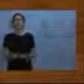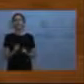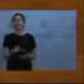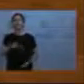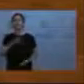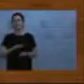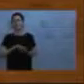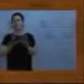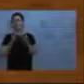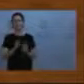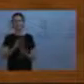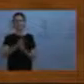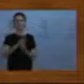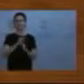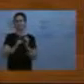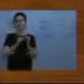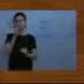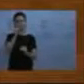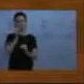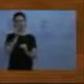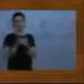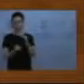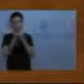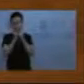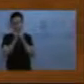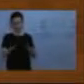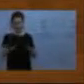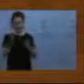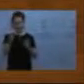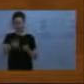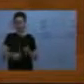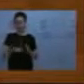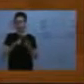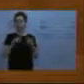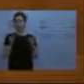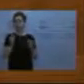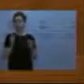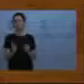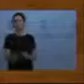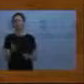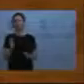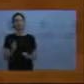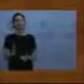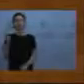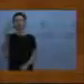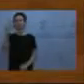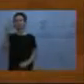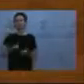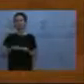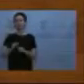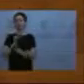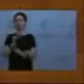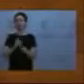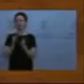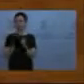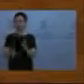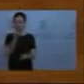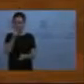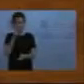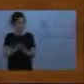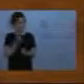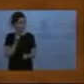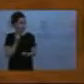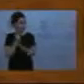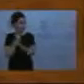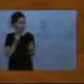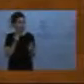todas las capas de la sociedad. Mira, ahora mismo en Asturias solo hay una medida, que es la tarjeta negra, que está copiada, una medida vasca, pero está bien copiada. Yo no lo digo en plan mal, sino hay que copiar